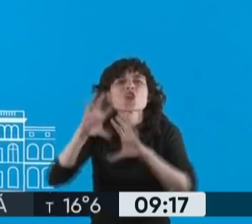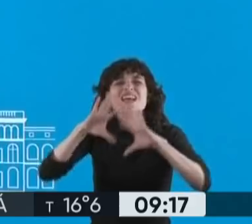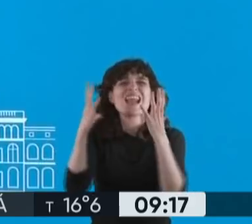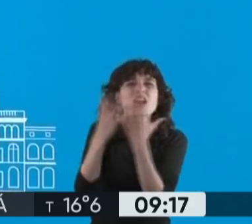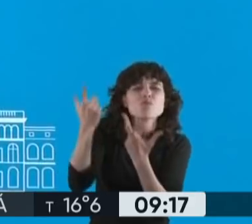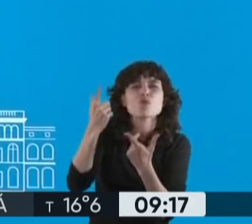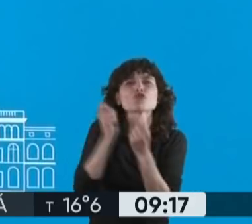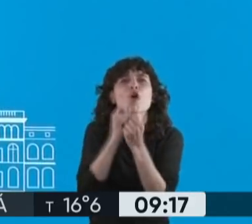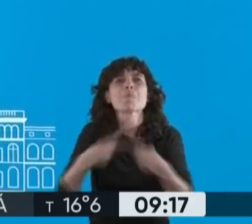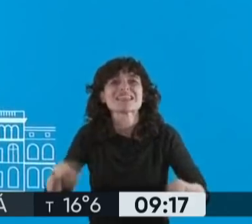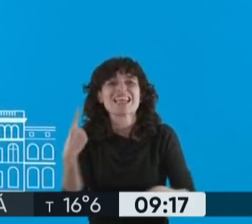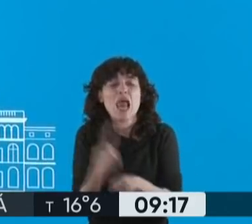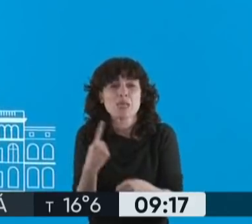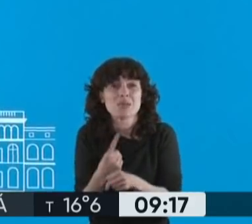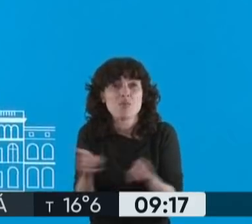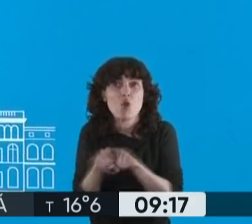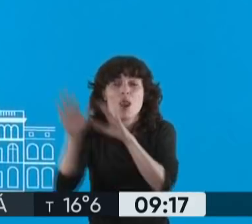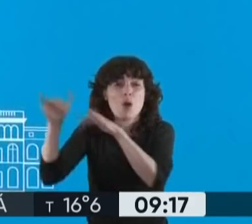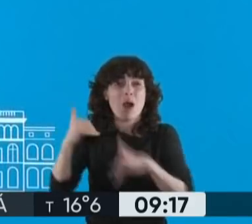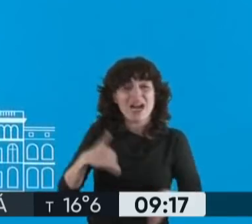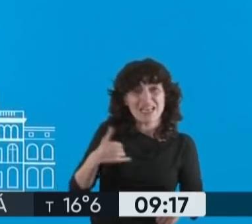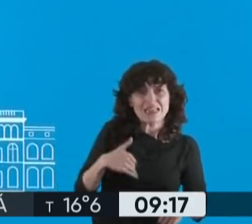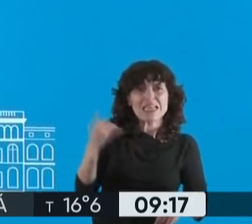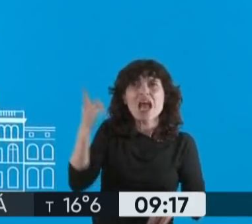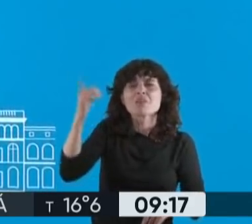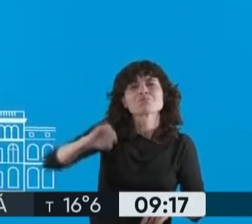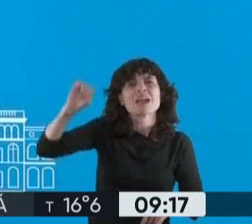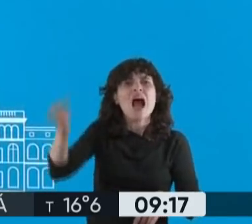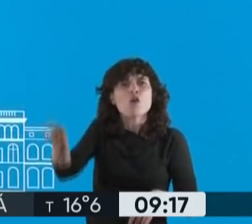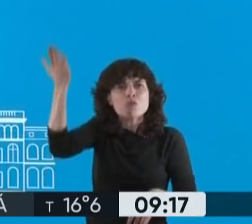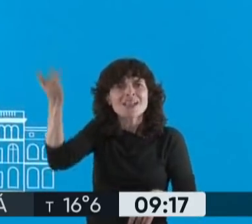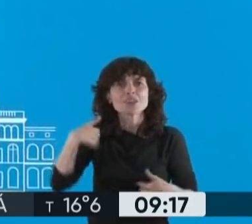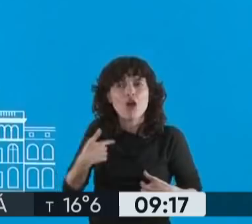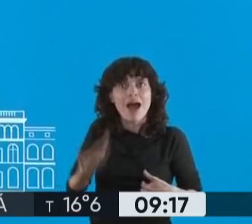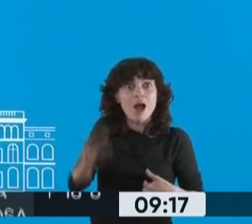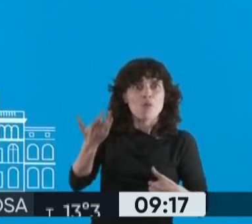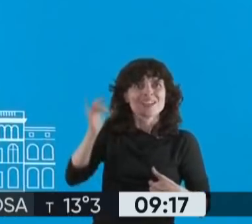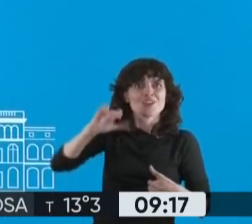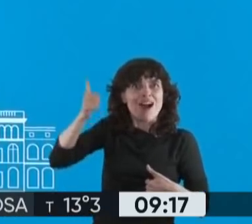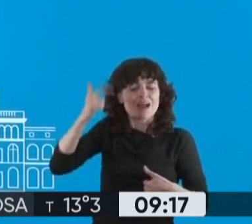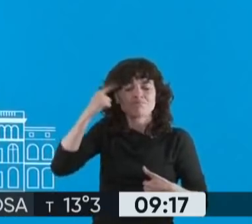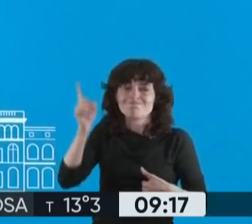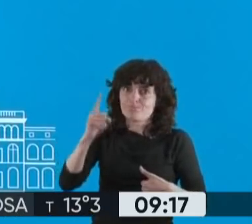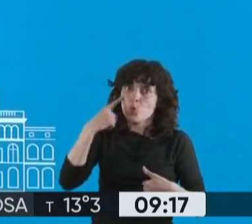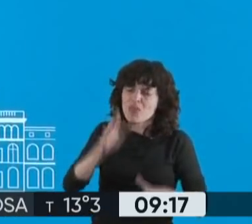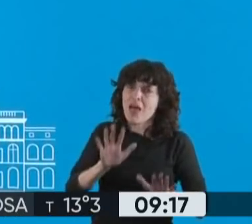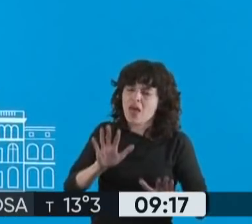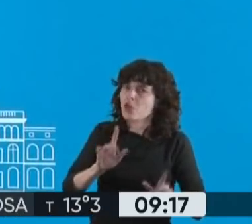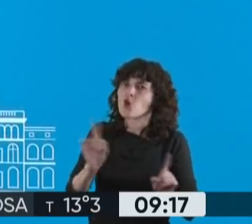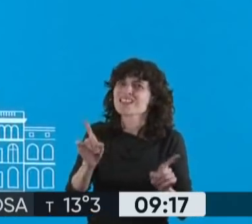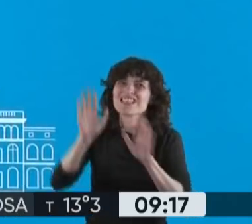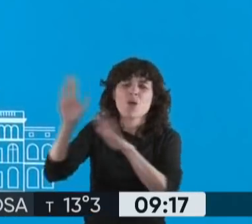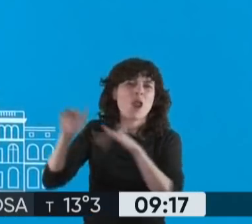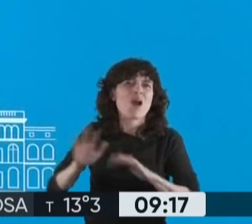materias primas que produce la Argentina, nos pueden beneficiar porque tenemos más y mejores exportaciones. Más y mejores exportaciones de determinados productos